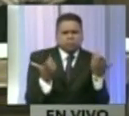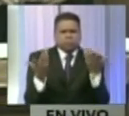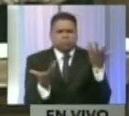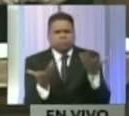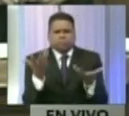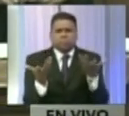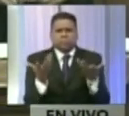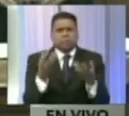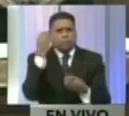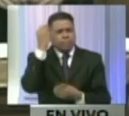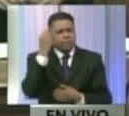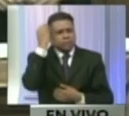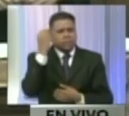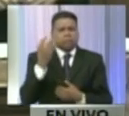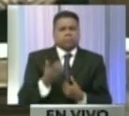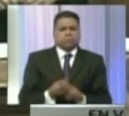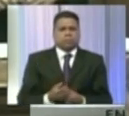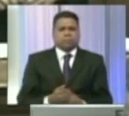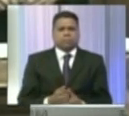ahí.